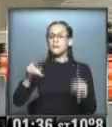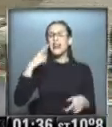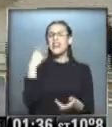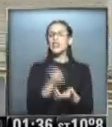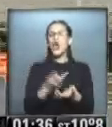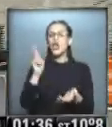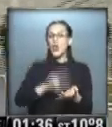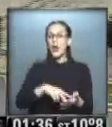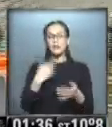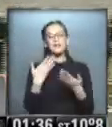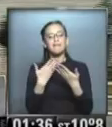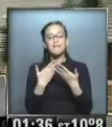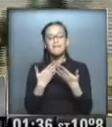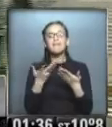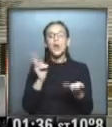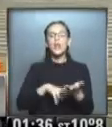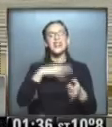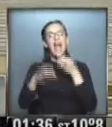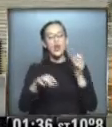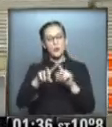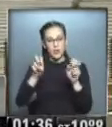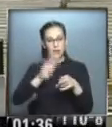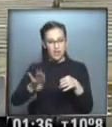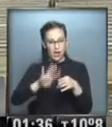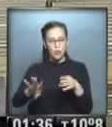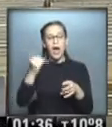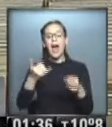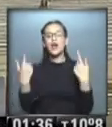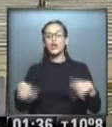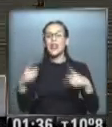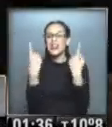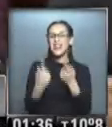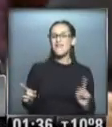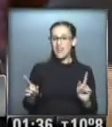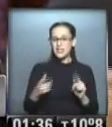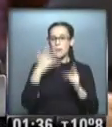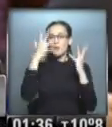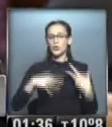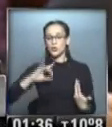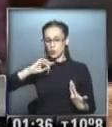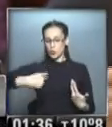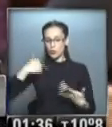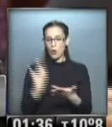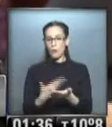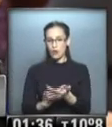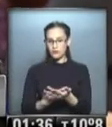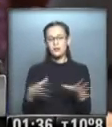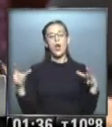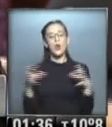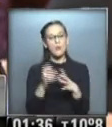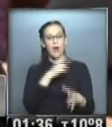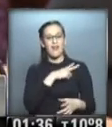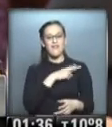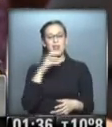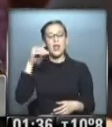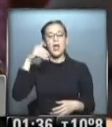el canje, pero esgrimió algunas diferencias que propondrá en un proyecto propio. El jefe del bloque PRO,